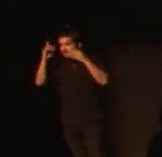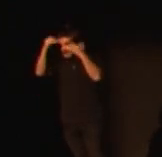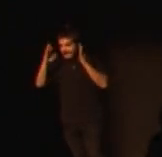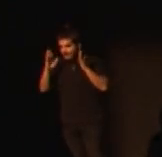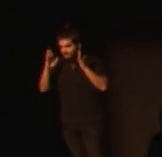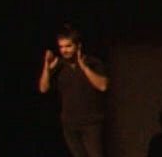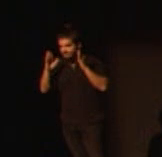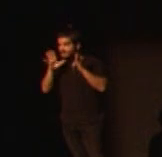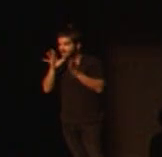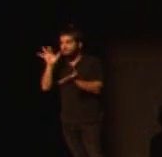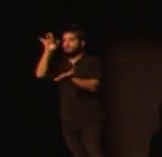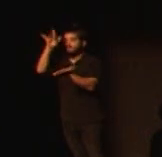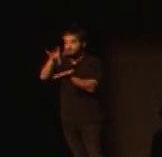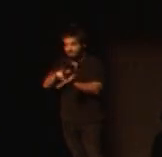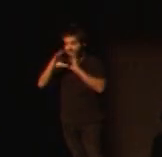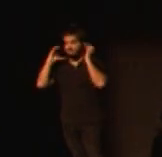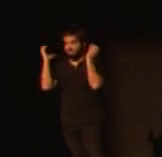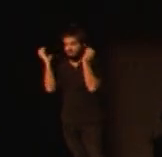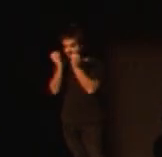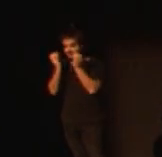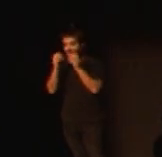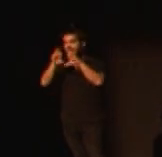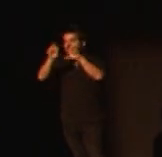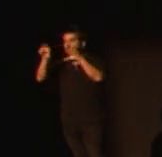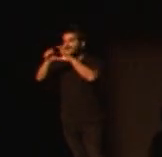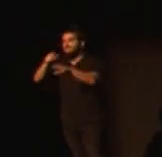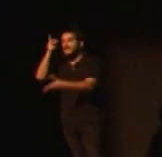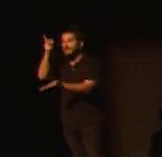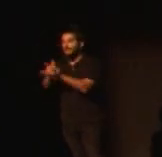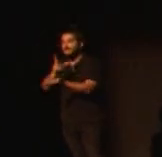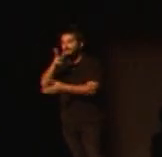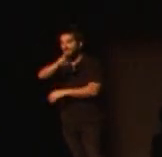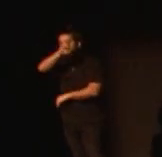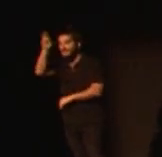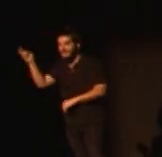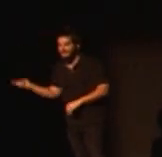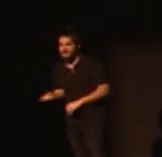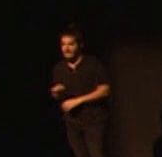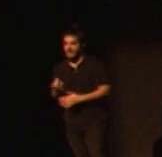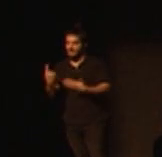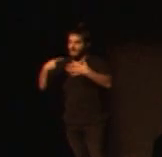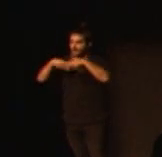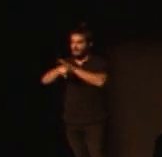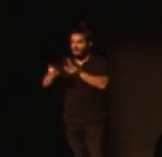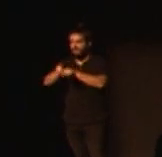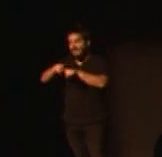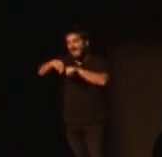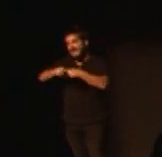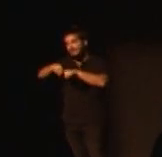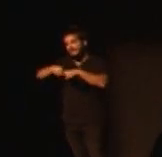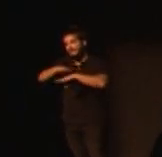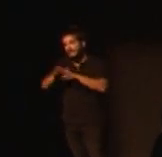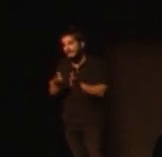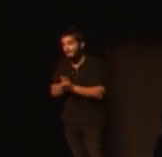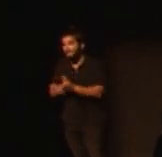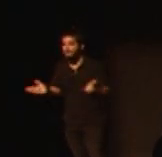Atención, llega a la estación el tren de las empresas que apuestan por la diversidad y la inclusión como herramientas para promover el